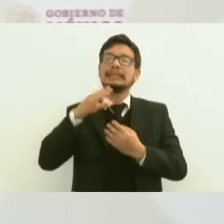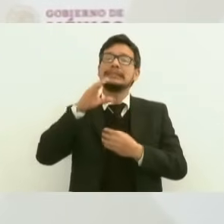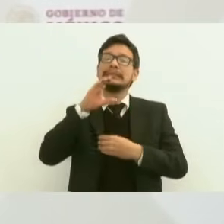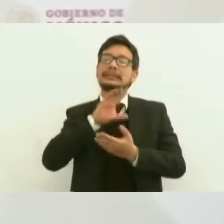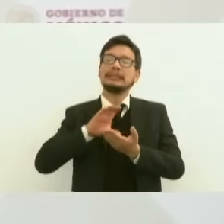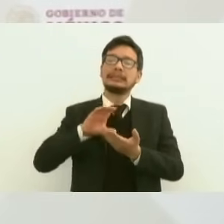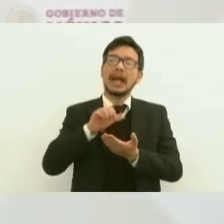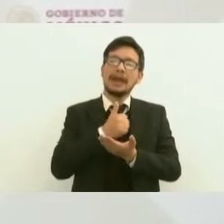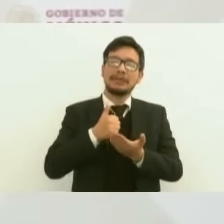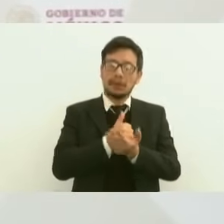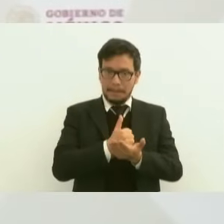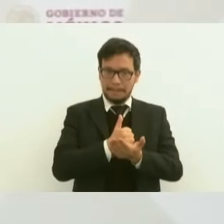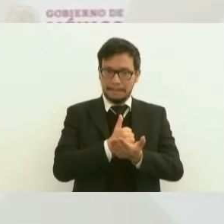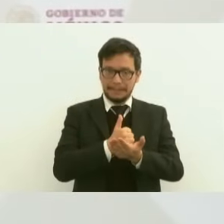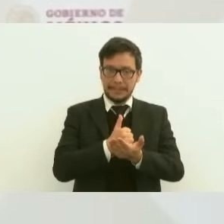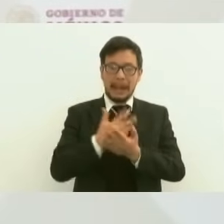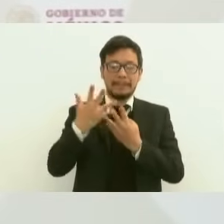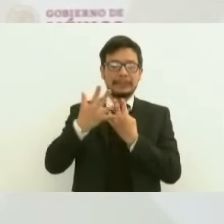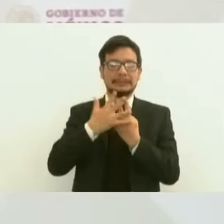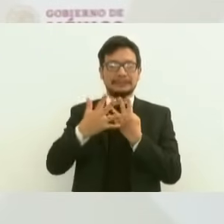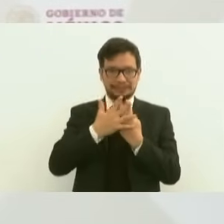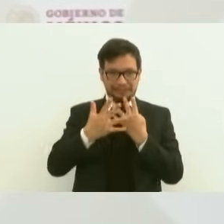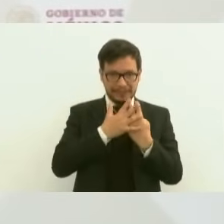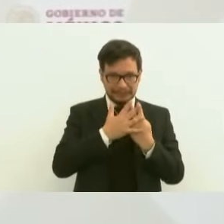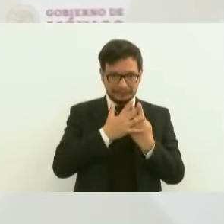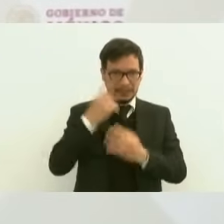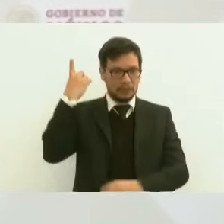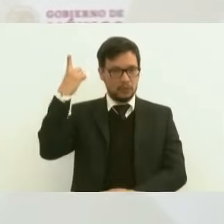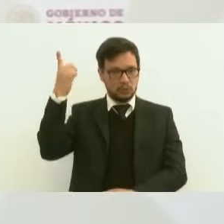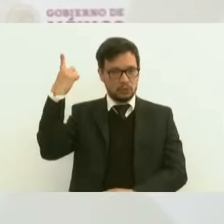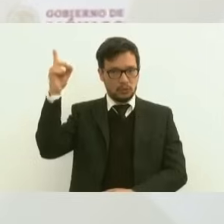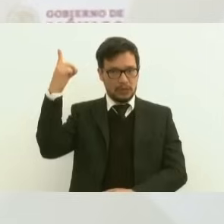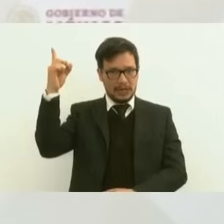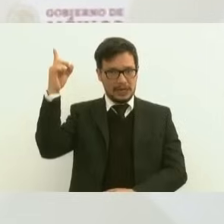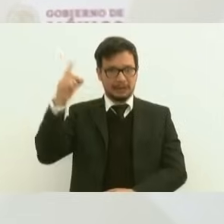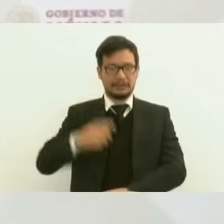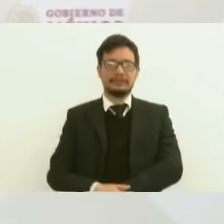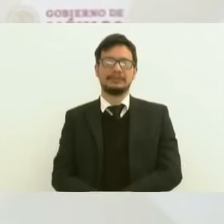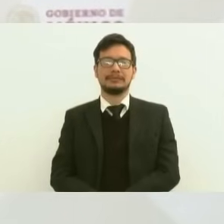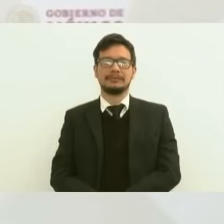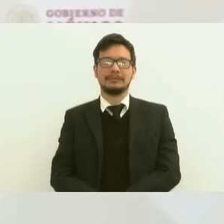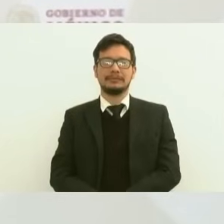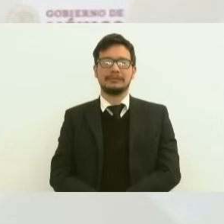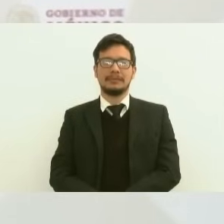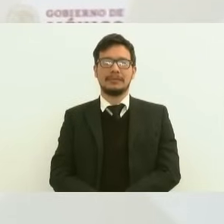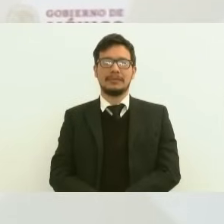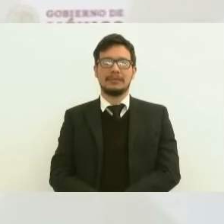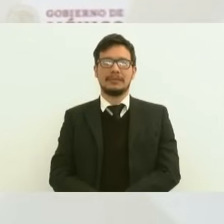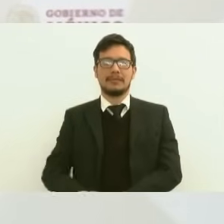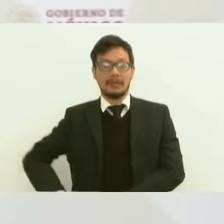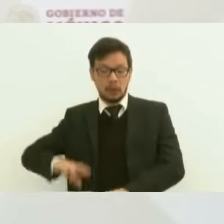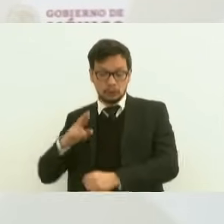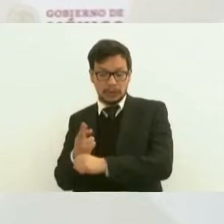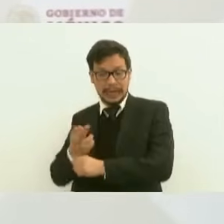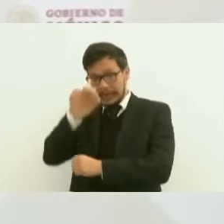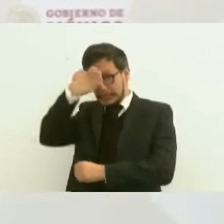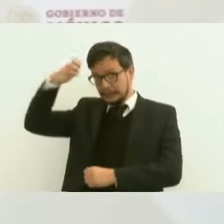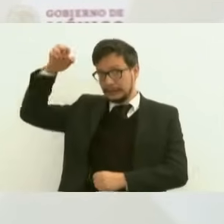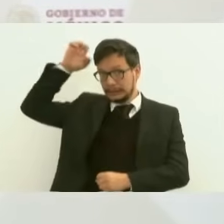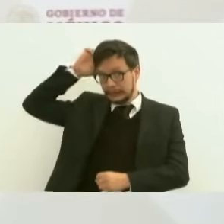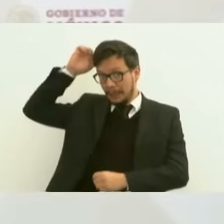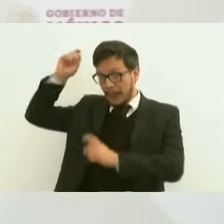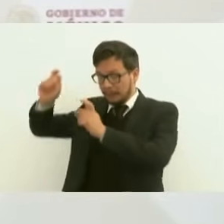Durango. Se trata de un espacio transferido por el gobierno de Esteban Villegas